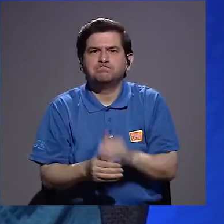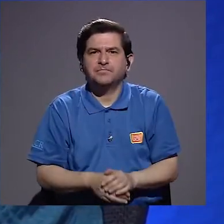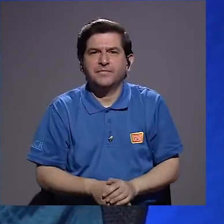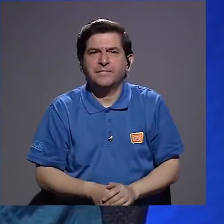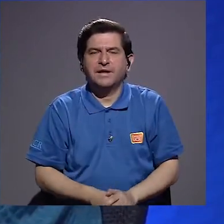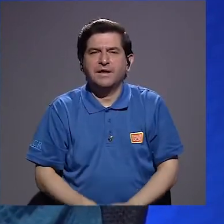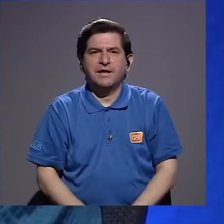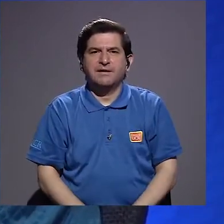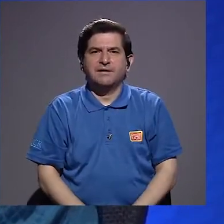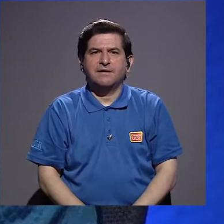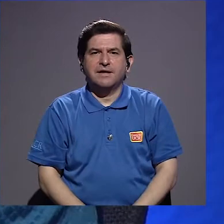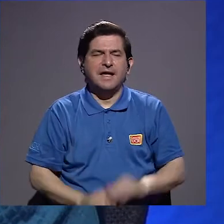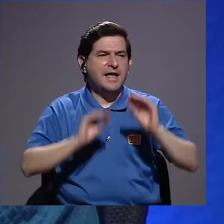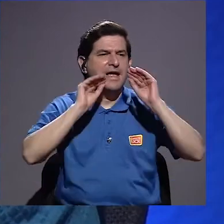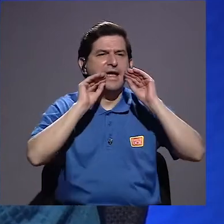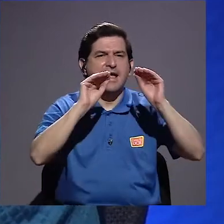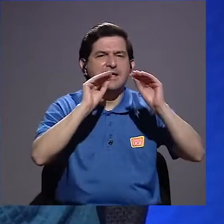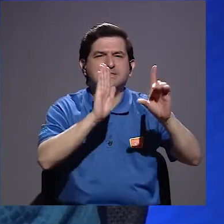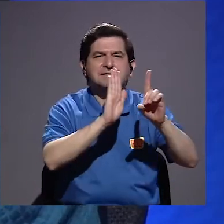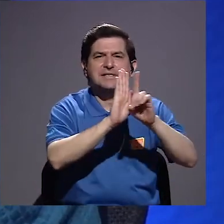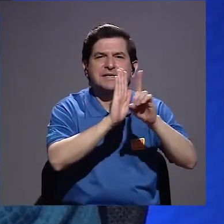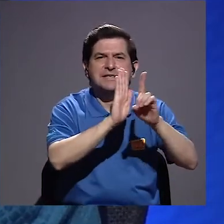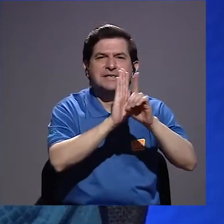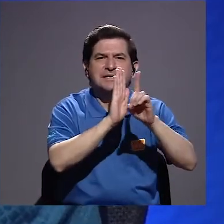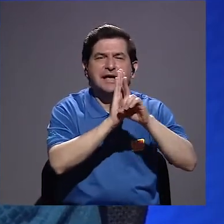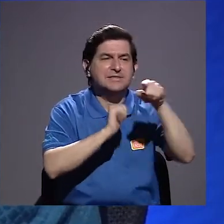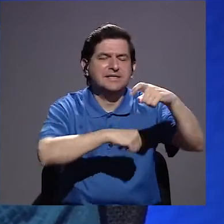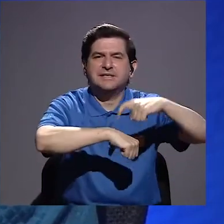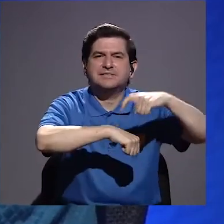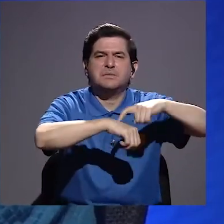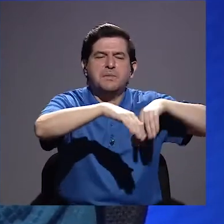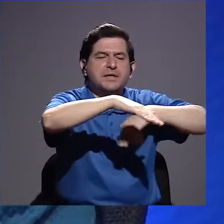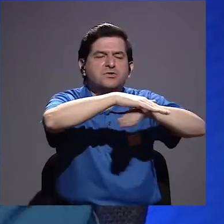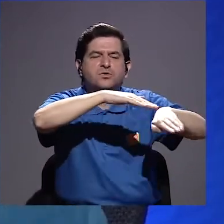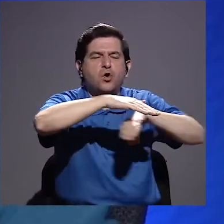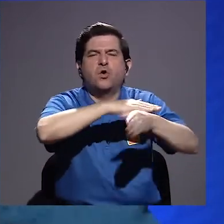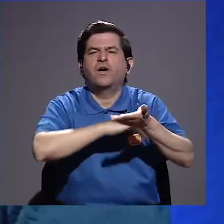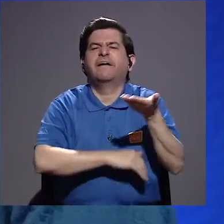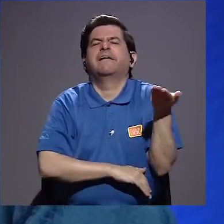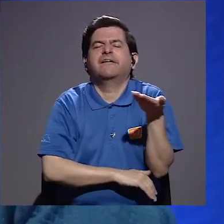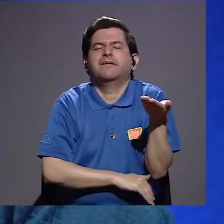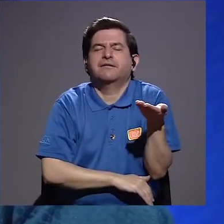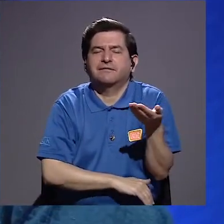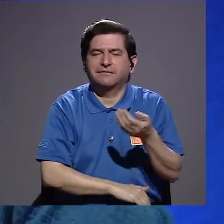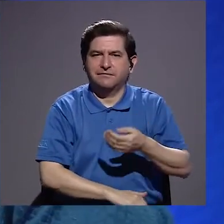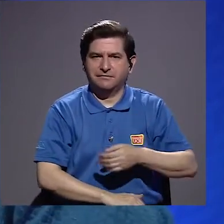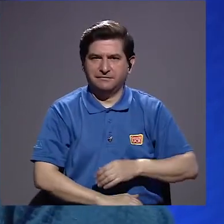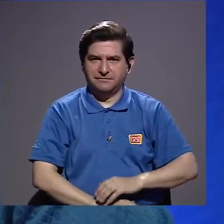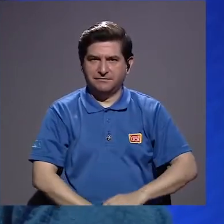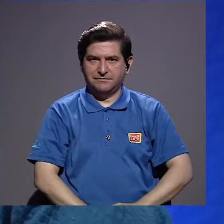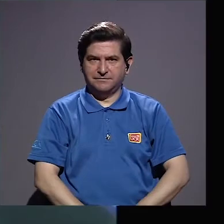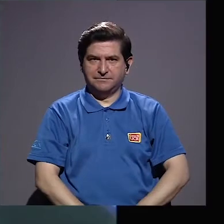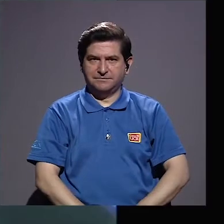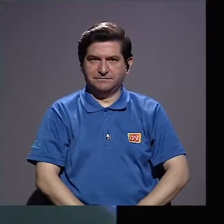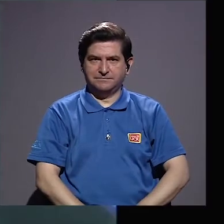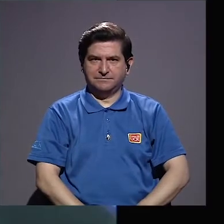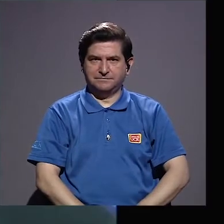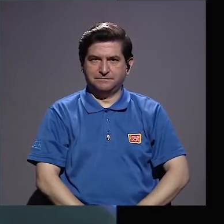digamos, la base de la enseñanza del derecho en ese momento?